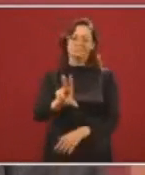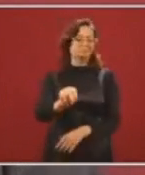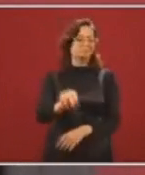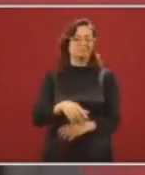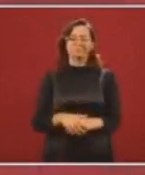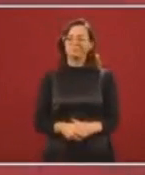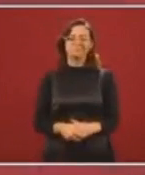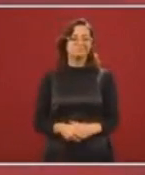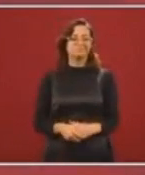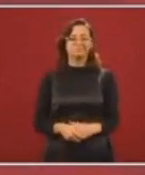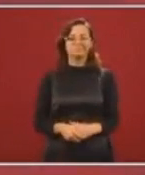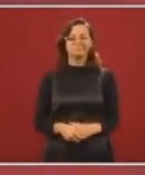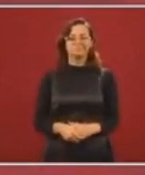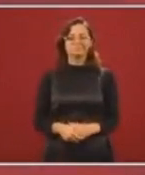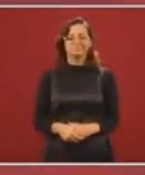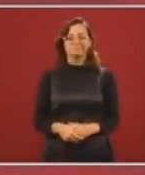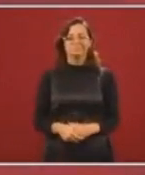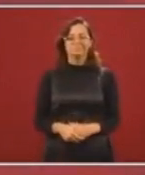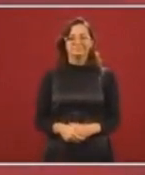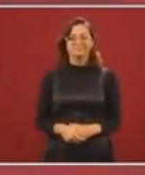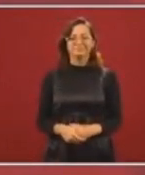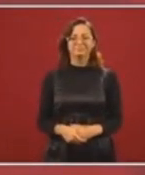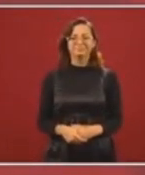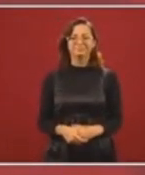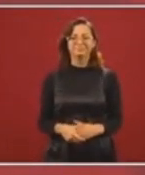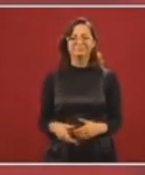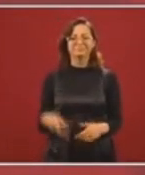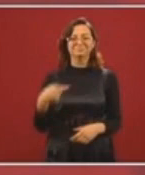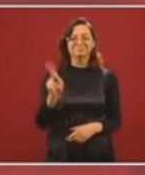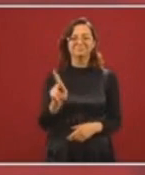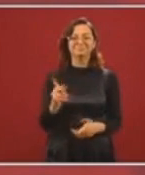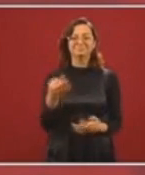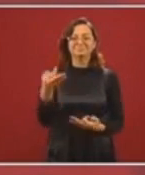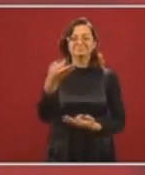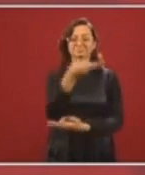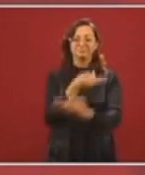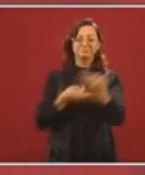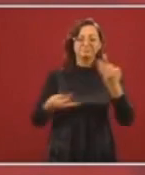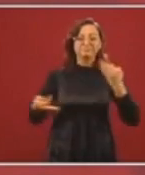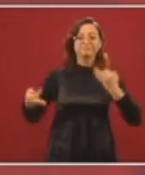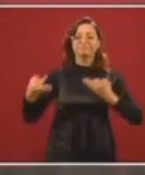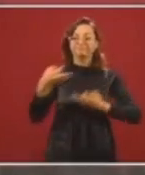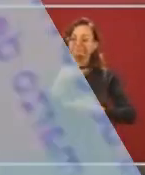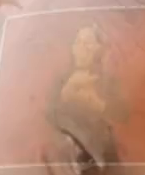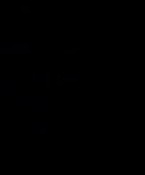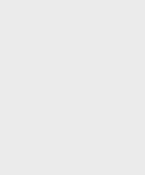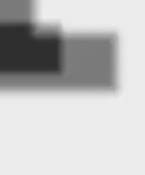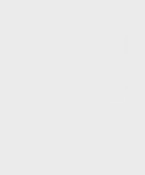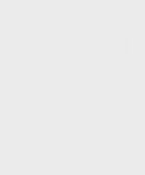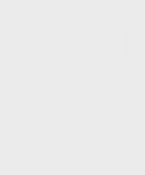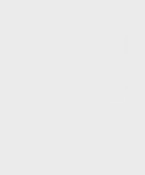Pero todo esto está siendo conducido de manera responsable.